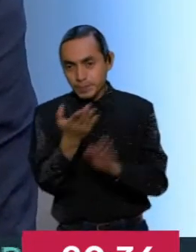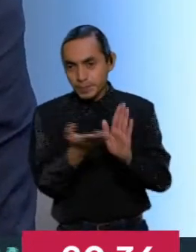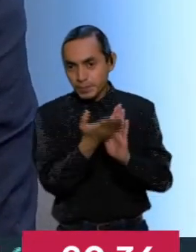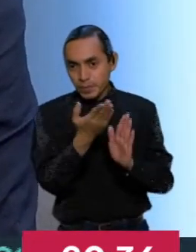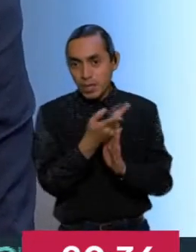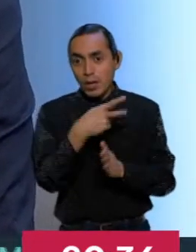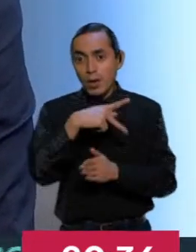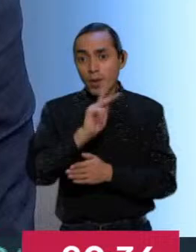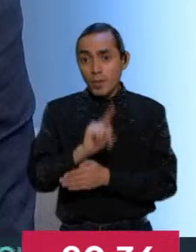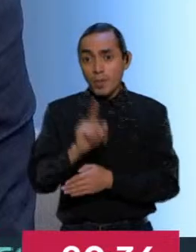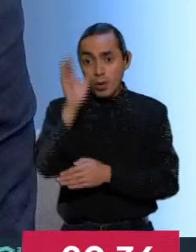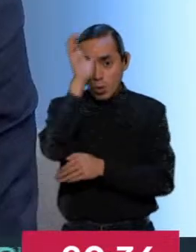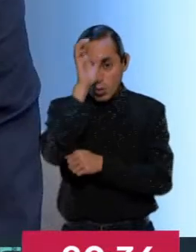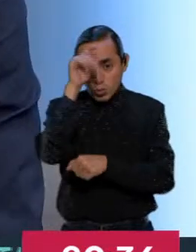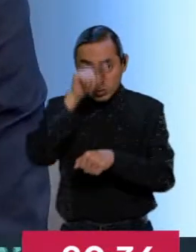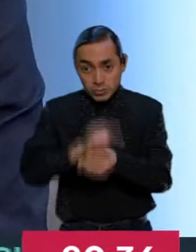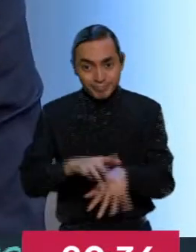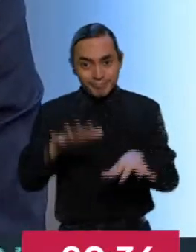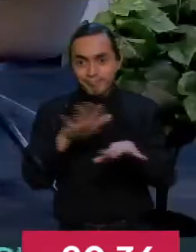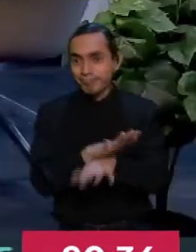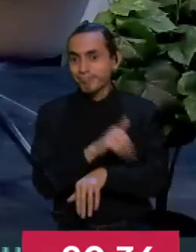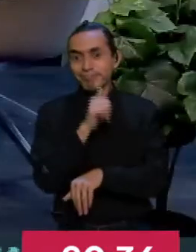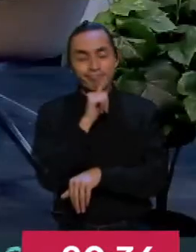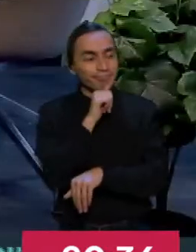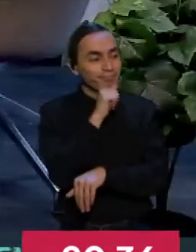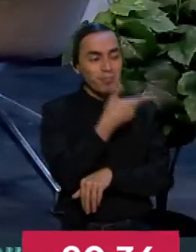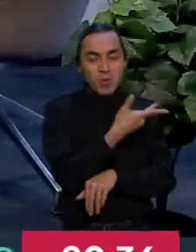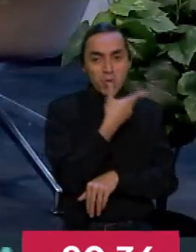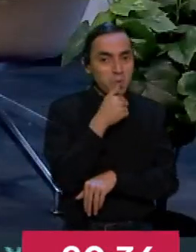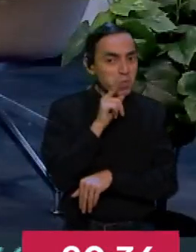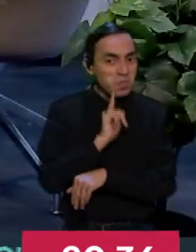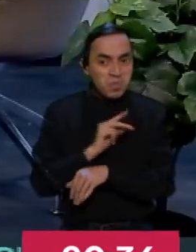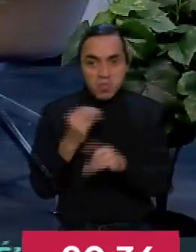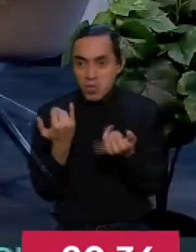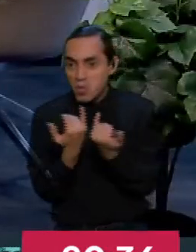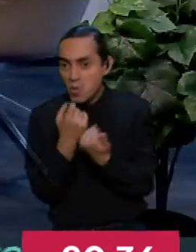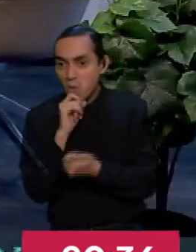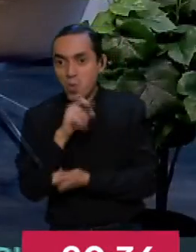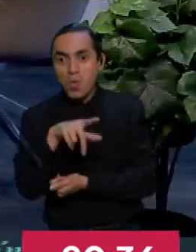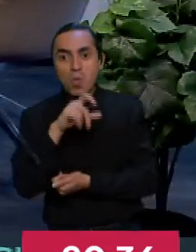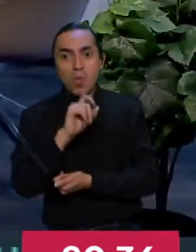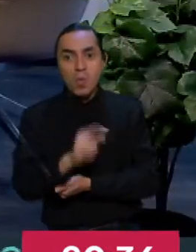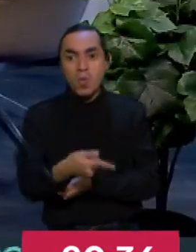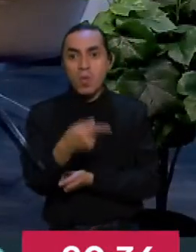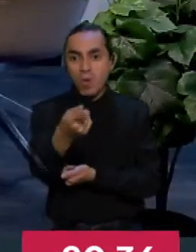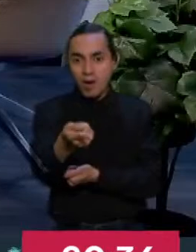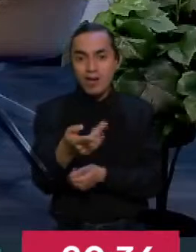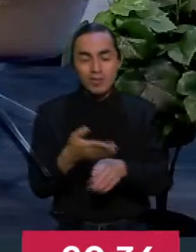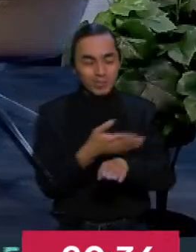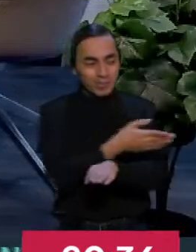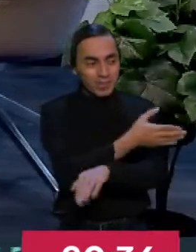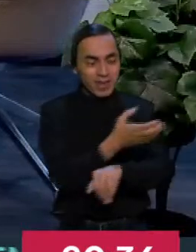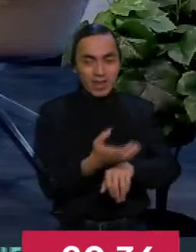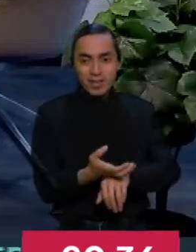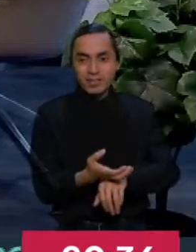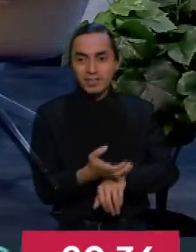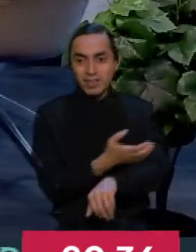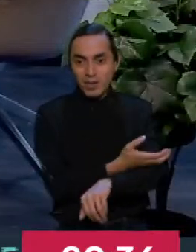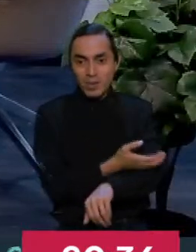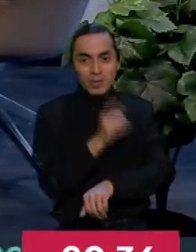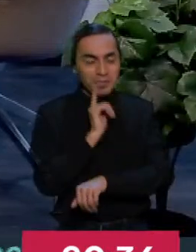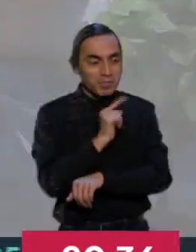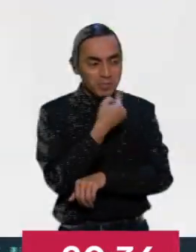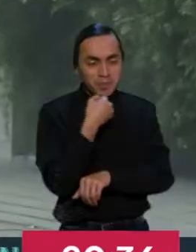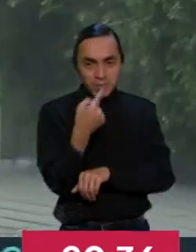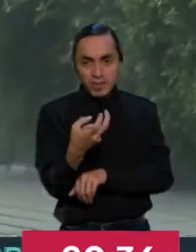cambio cultural. Ni las mujeres ni los hombres. Seguimos todavía reproduciendo lo que comenta Luz Estrella